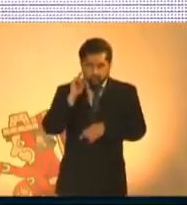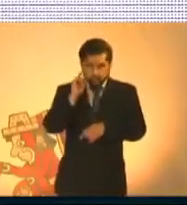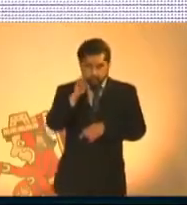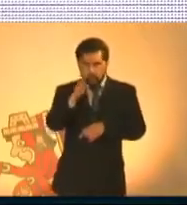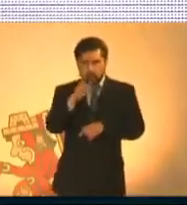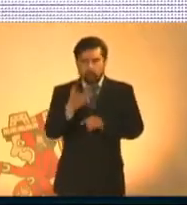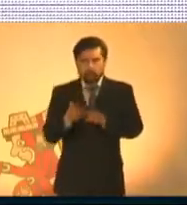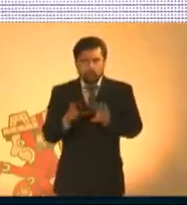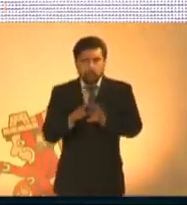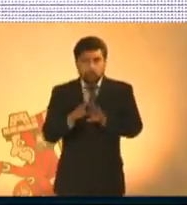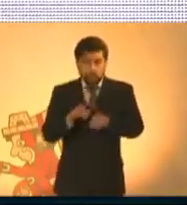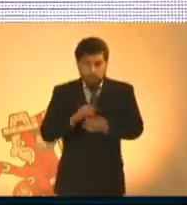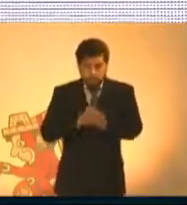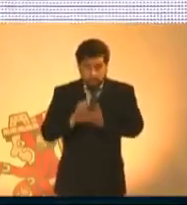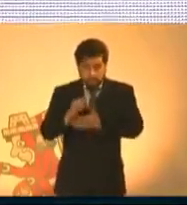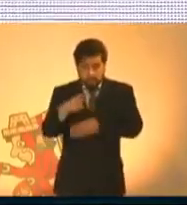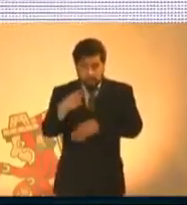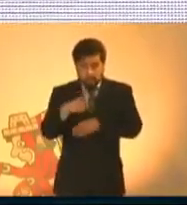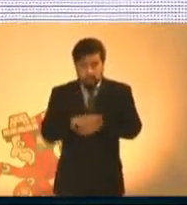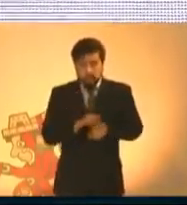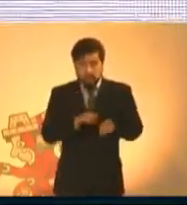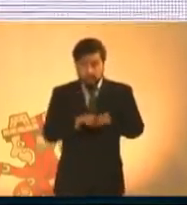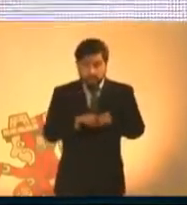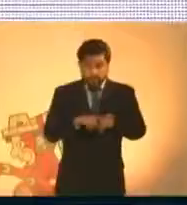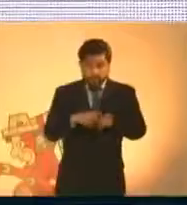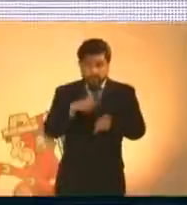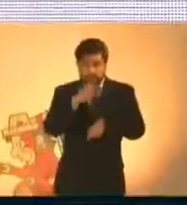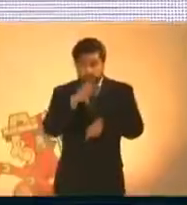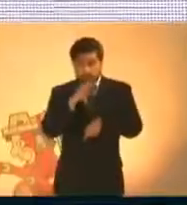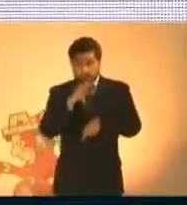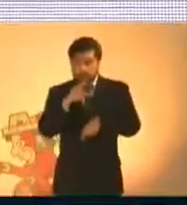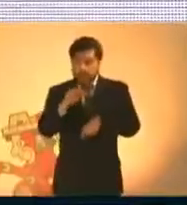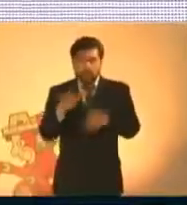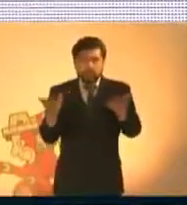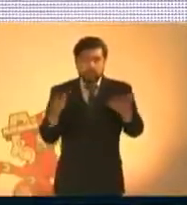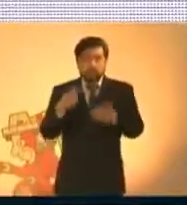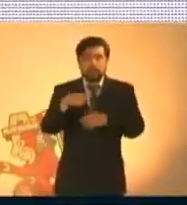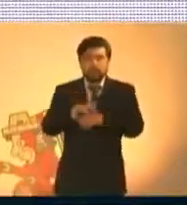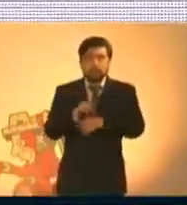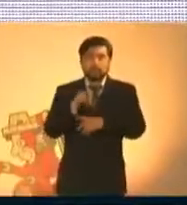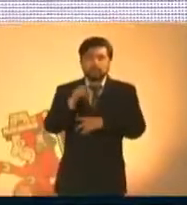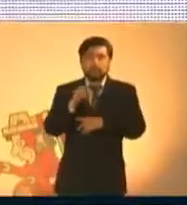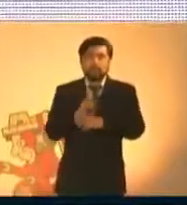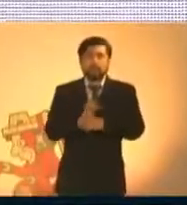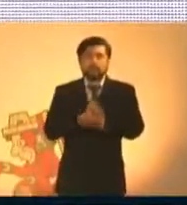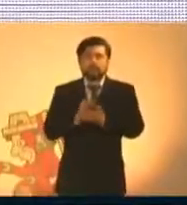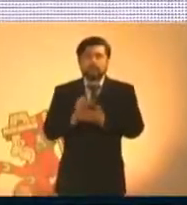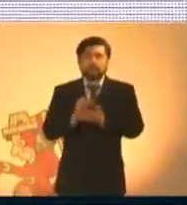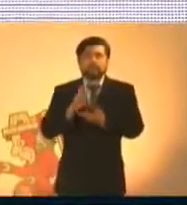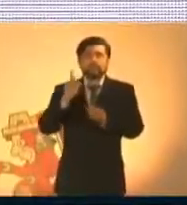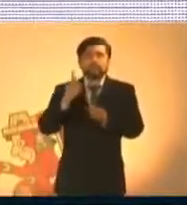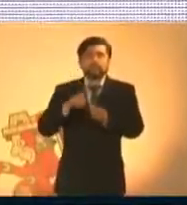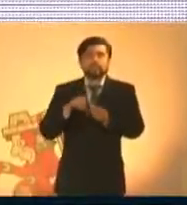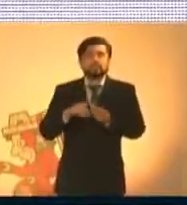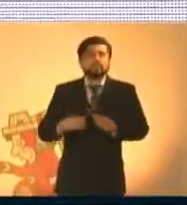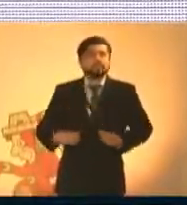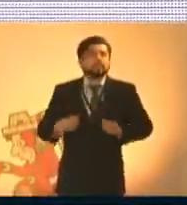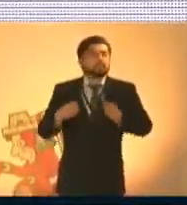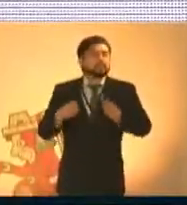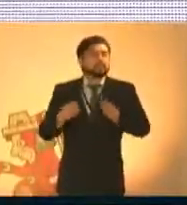quien va a ser sus padres ni sus hermanos ni dónde van a hacer pero si puede decidir de dónde quiere serlo